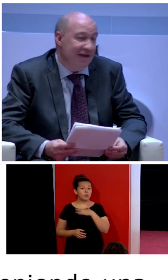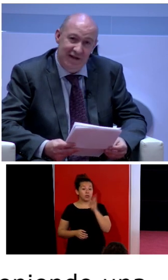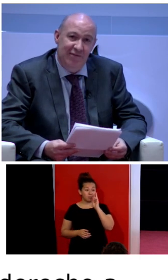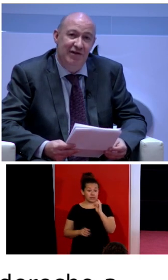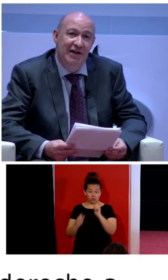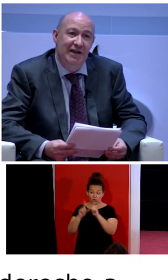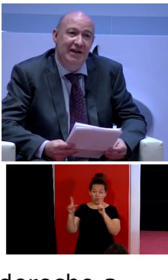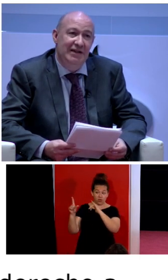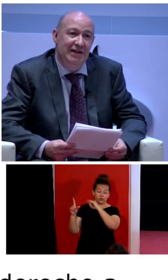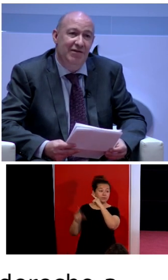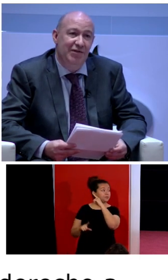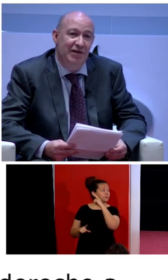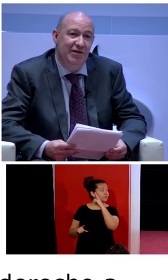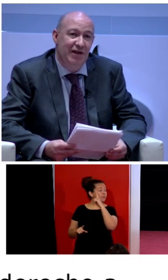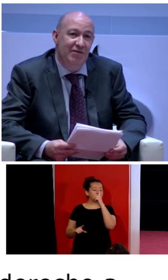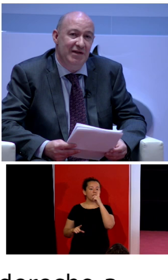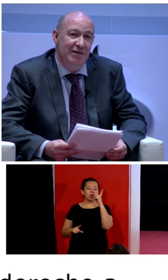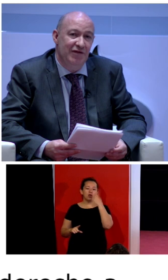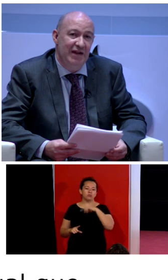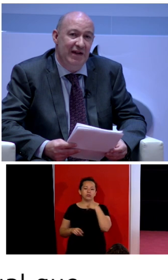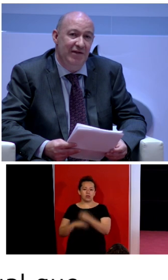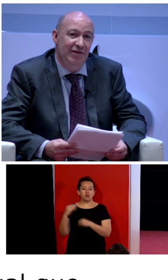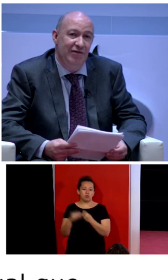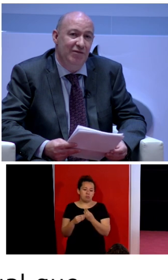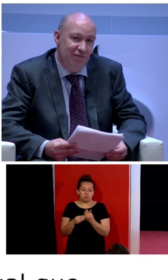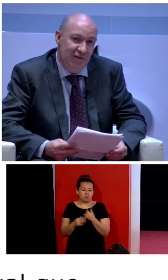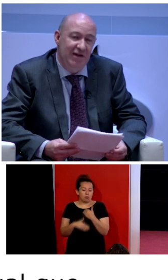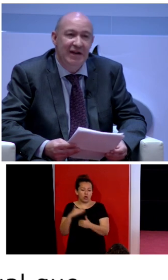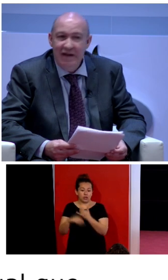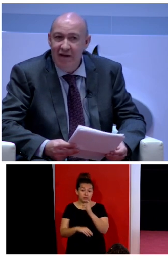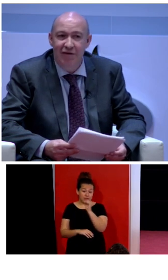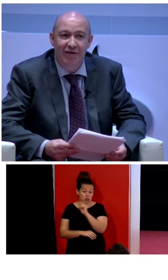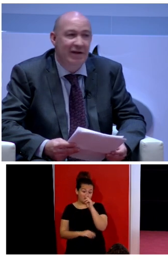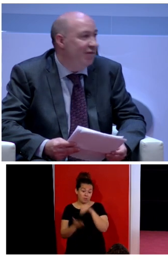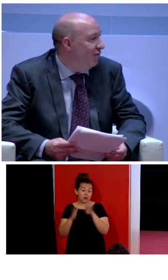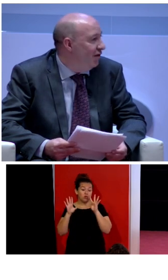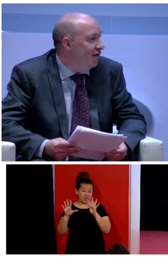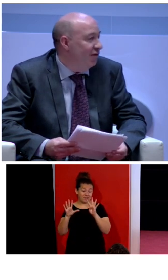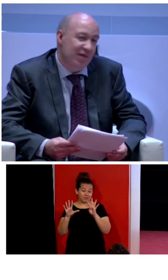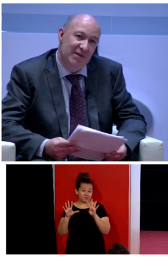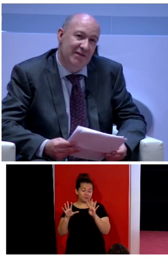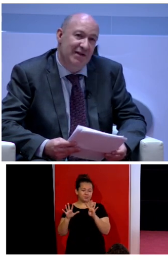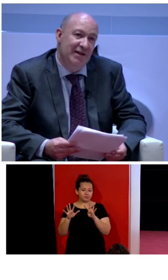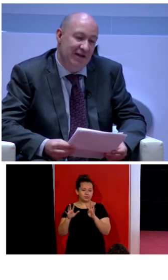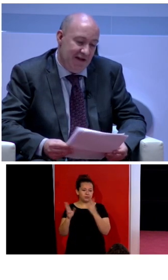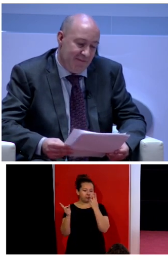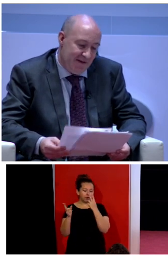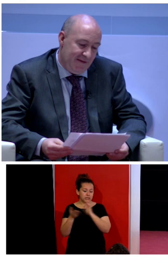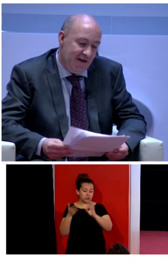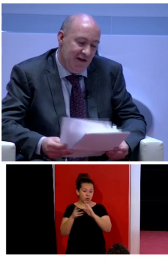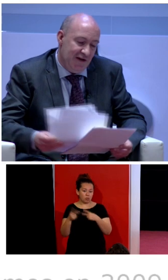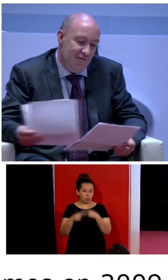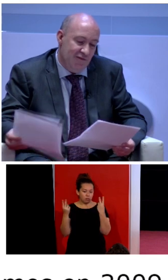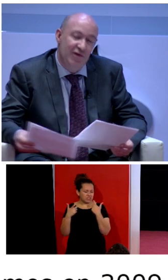cuadro que tenemos, se trata de un proceso que comenzamos en el año 2009, en cuya oferta de empleo público por primera vez